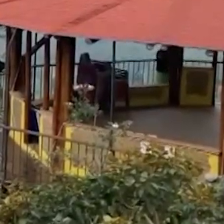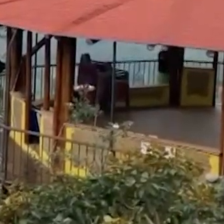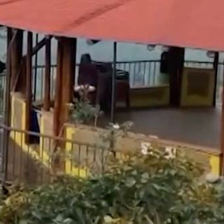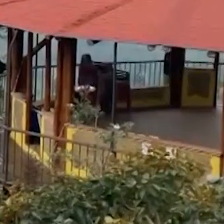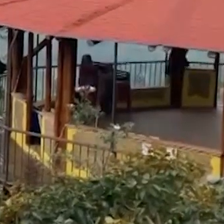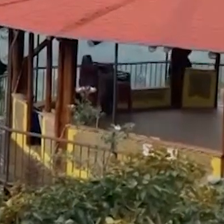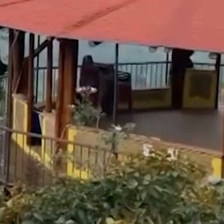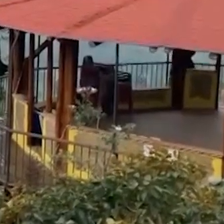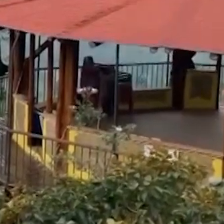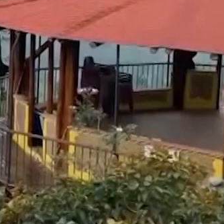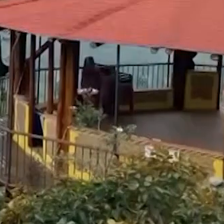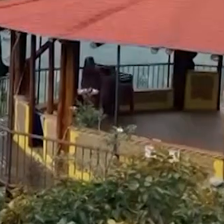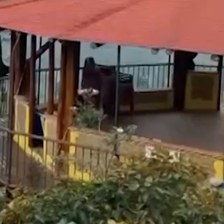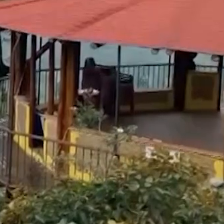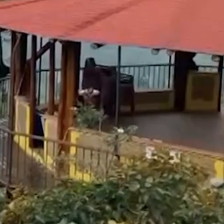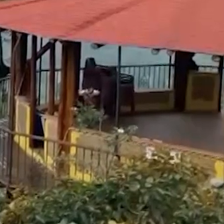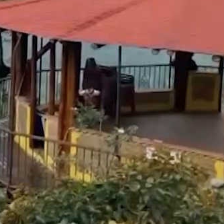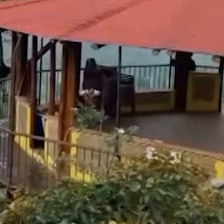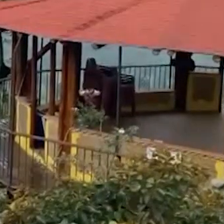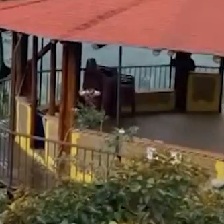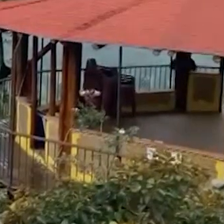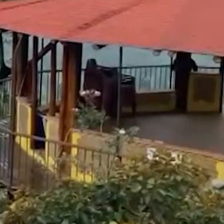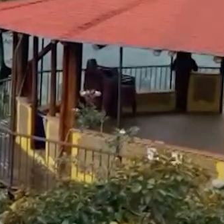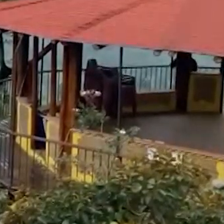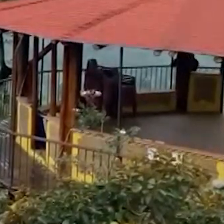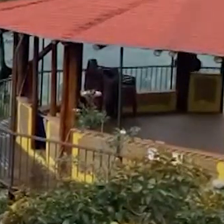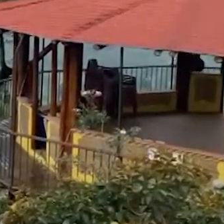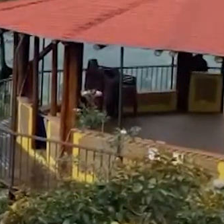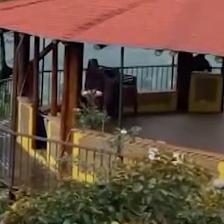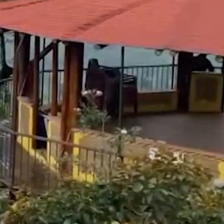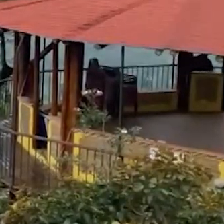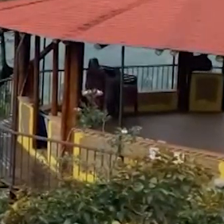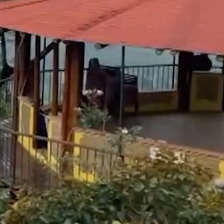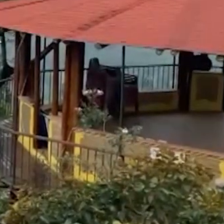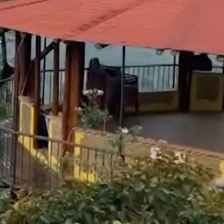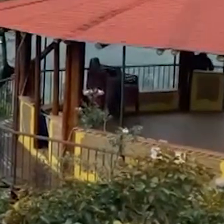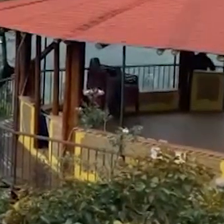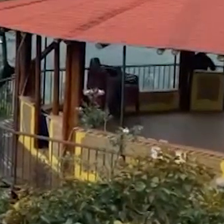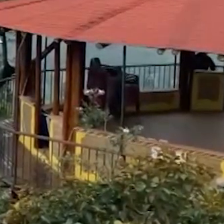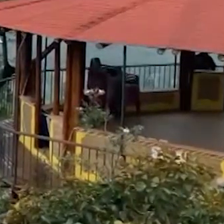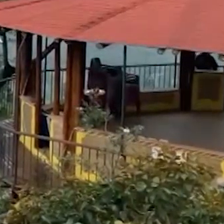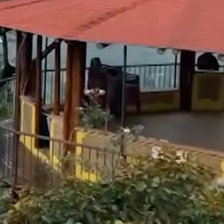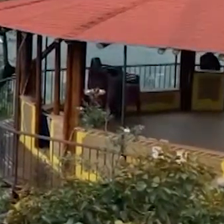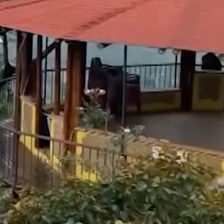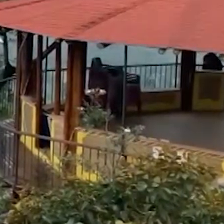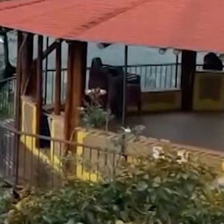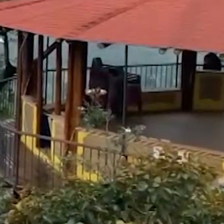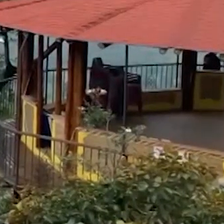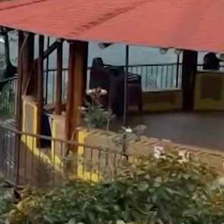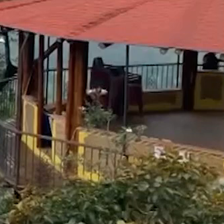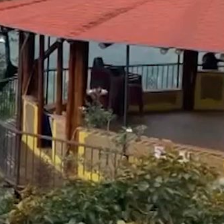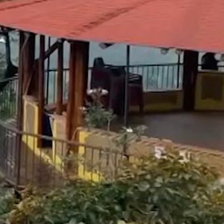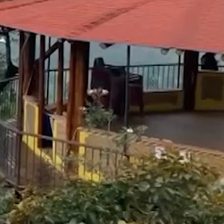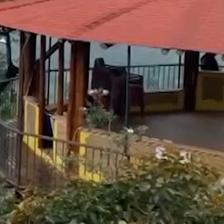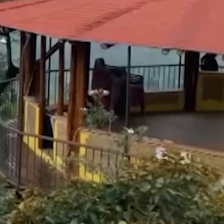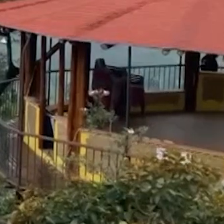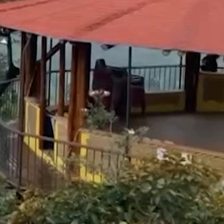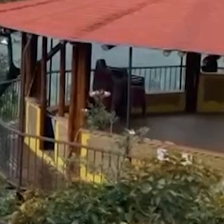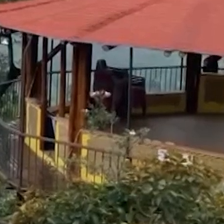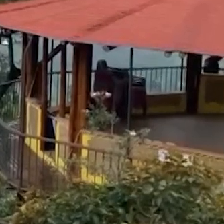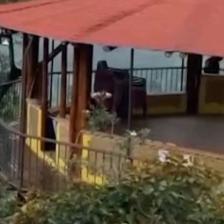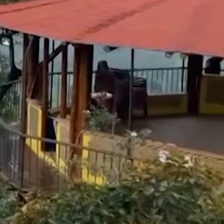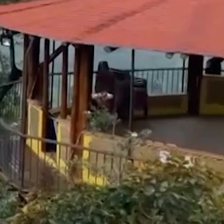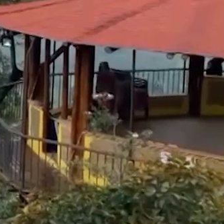médico cirujano con el cual trasegué muchos andares académicos. Y él escoge un camino y